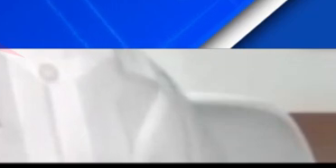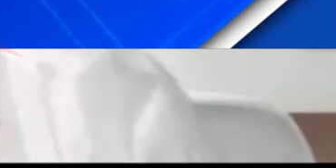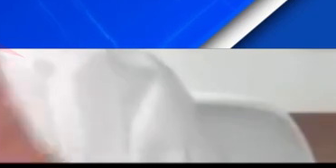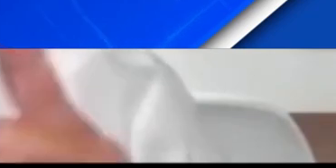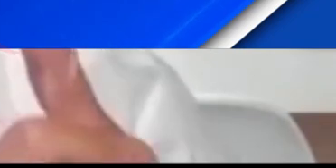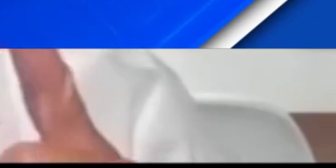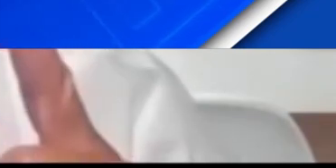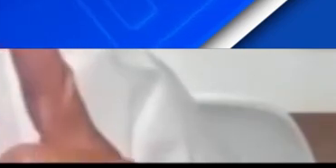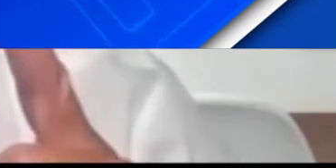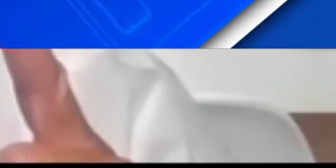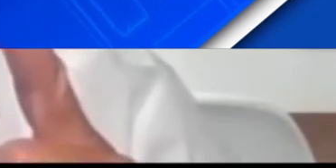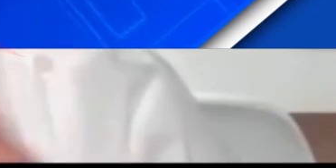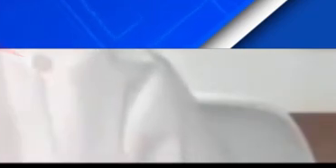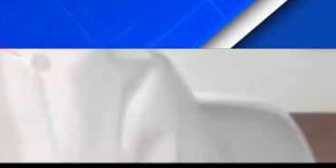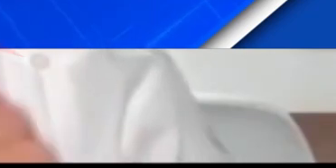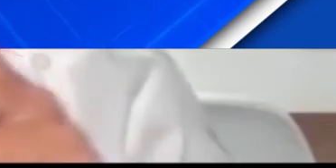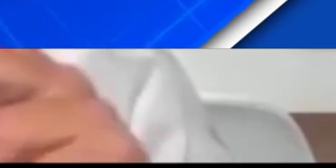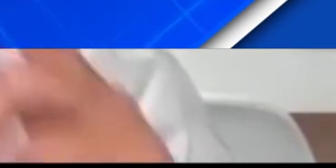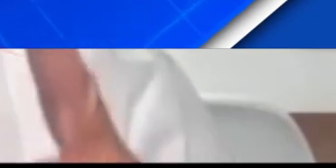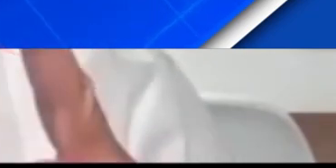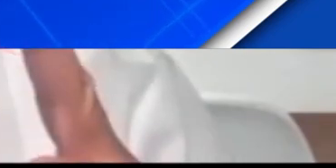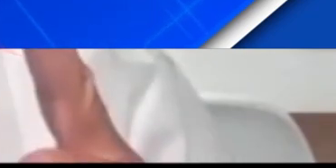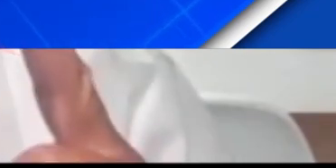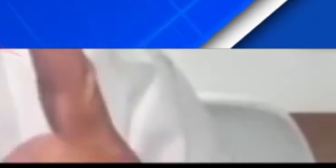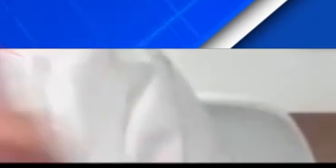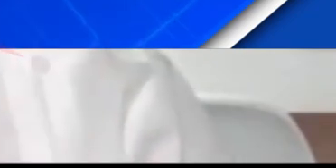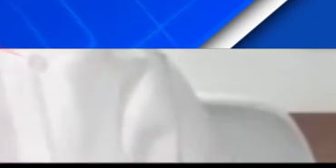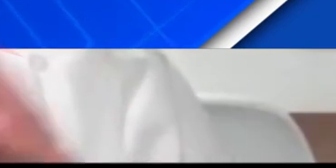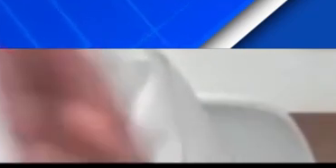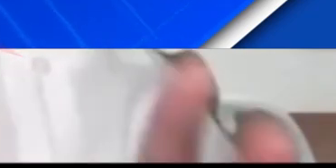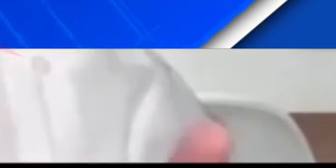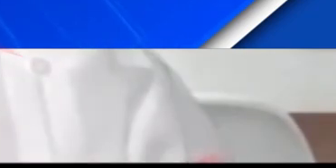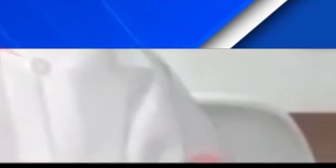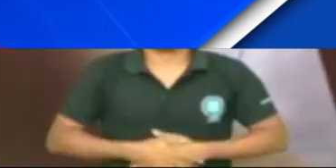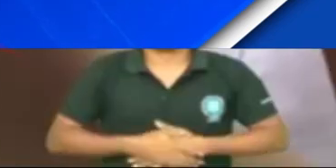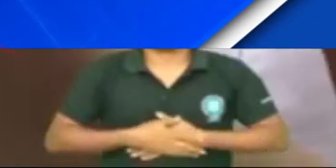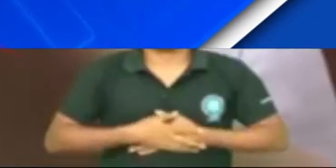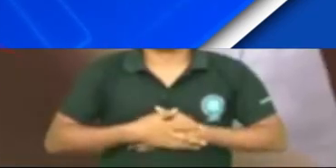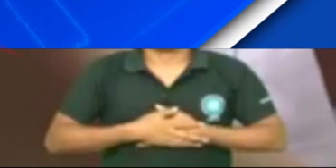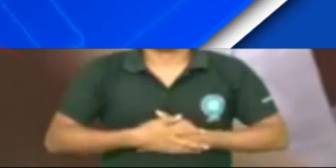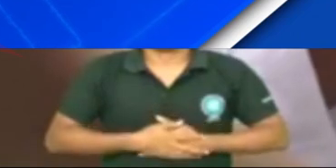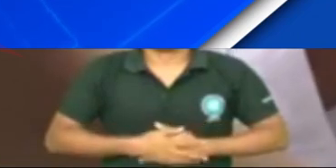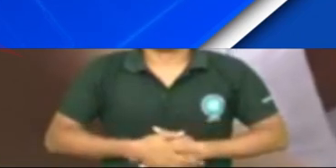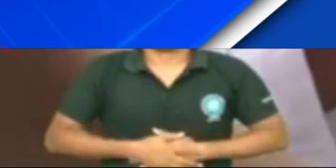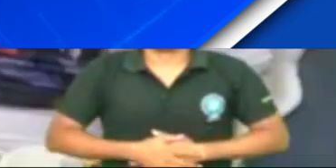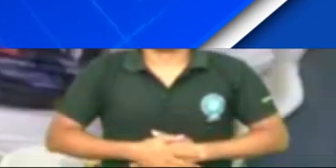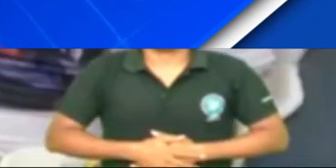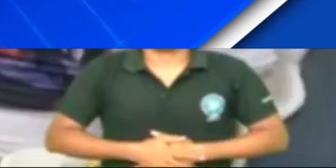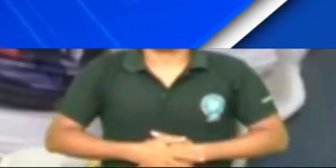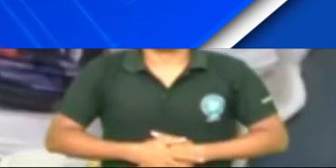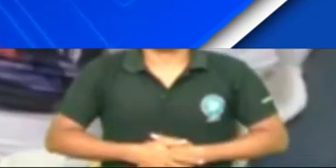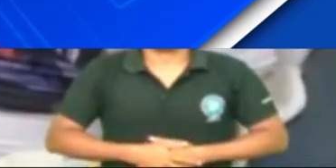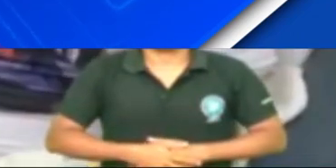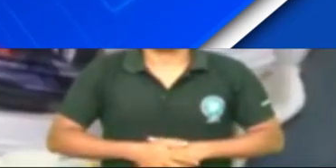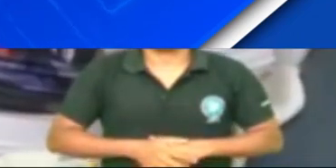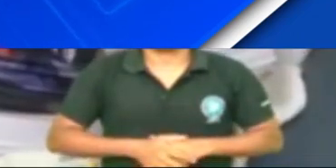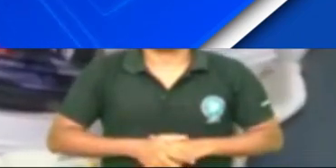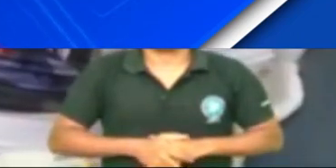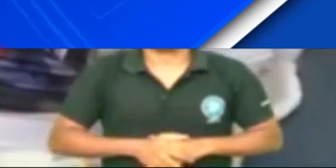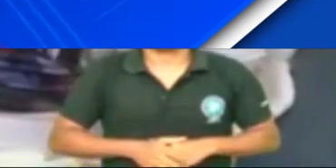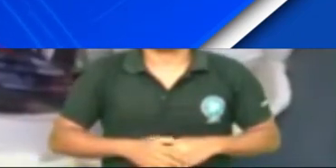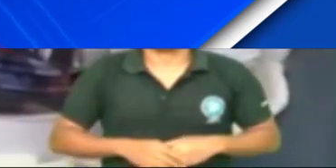niño eso es fundamental fíjate no solamente para la cubrir 19 cualquier otra enfermedad respiratoria e inclusive para el